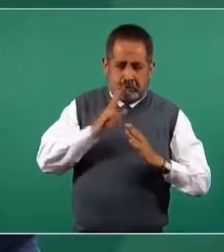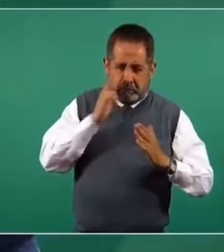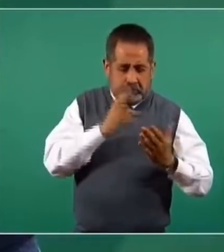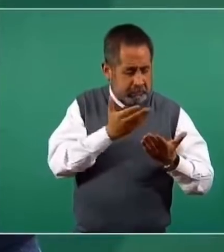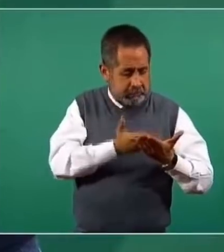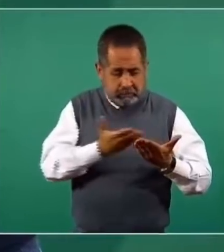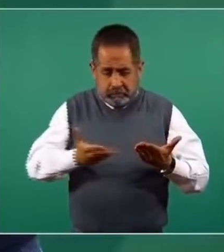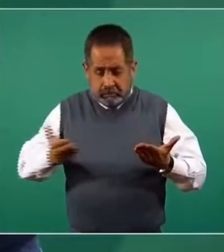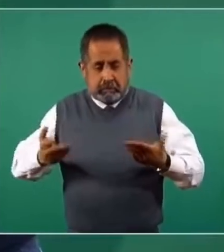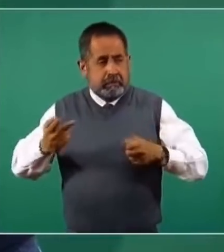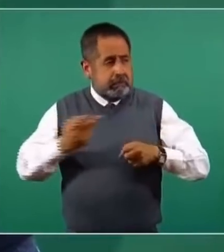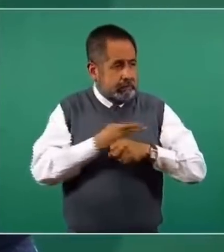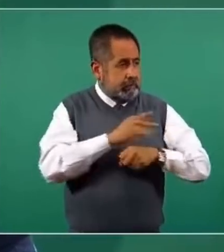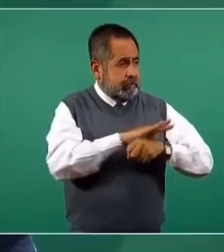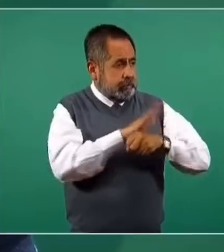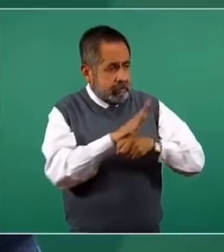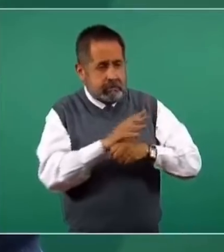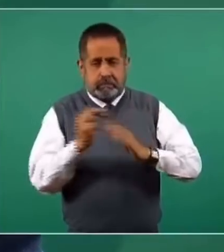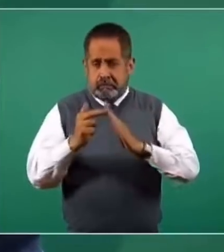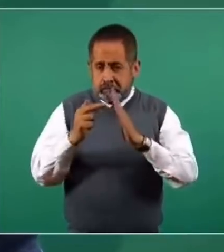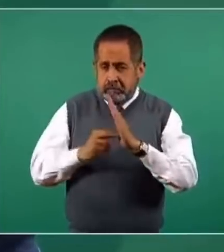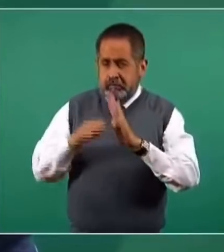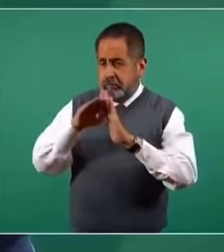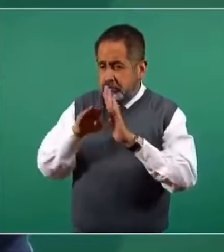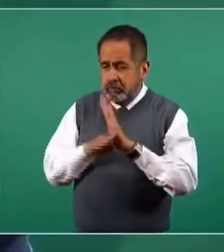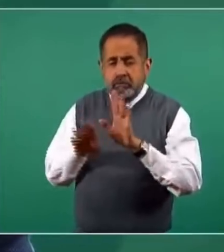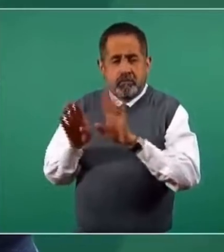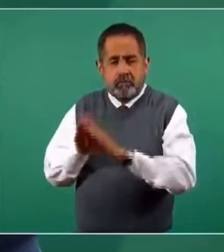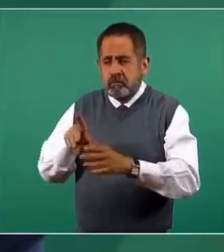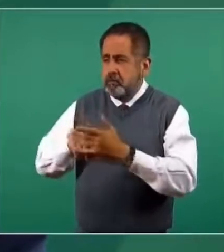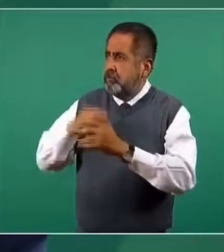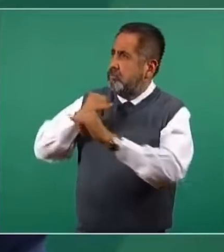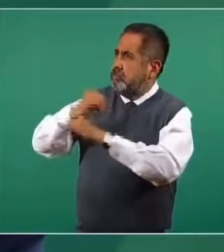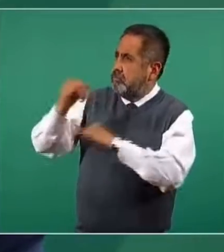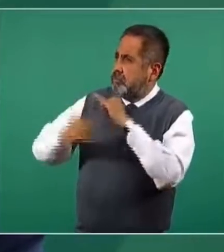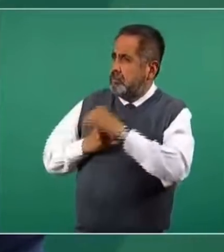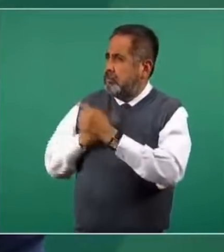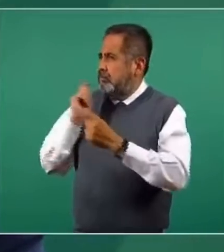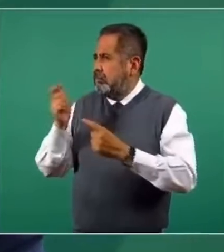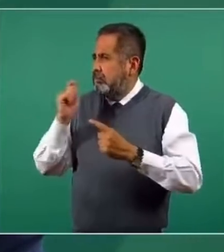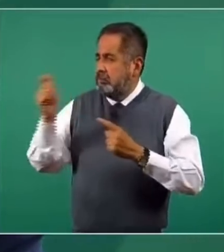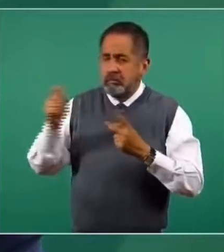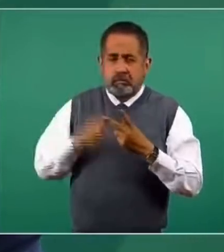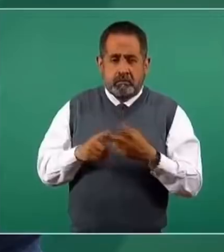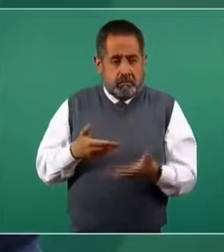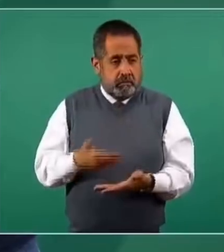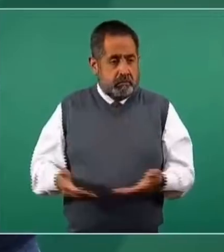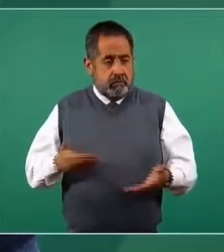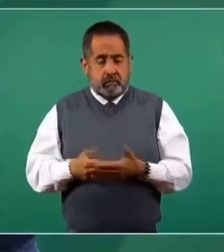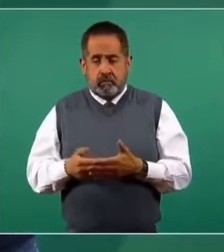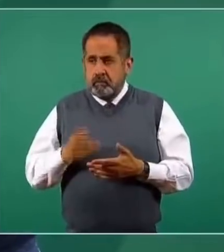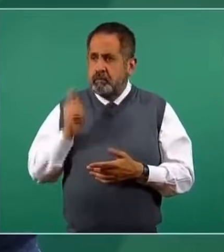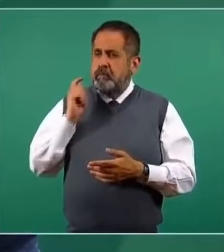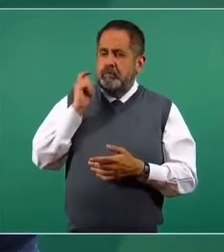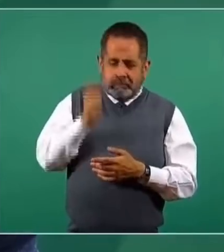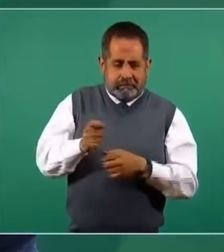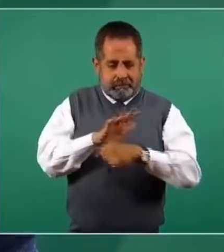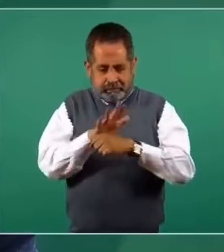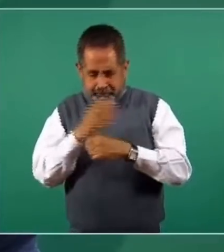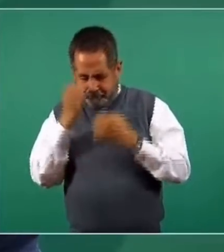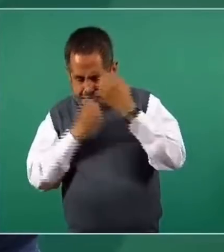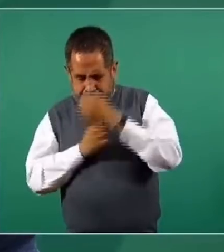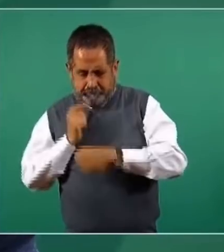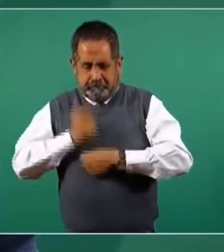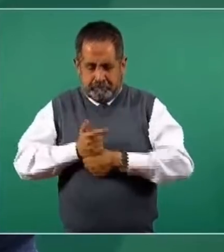de la epidemia, los protocolos técnicos, la experiencia internacional, el Estado que guarda el conocimiento científico sobre